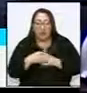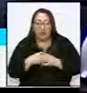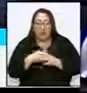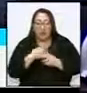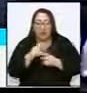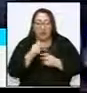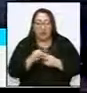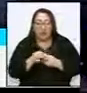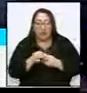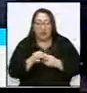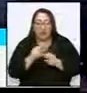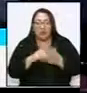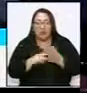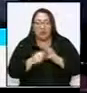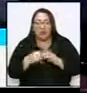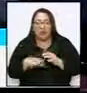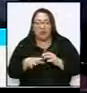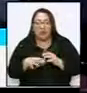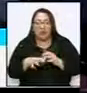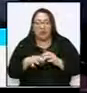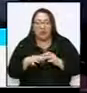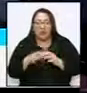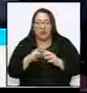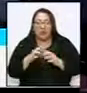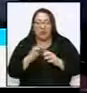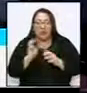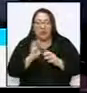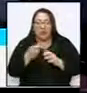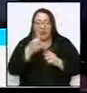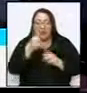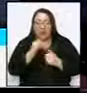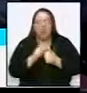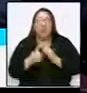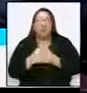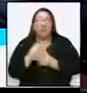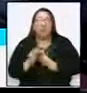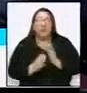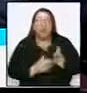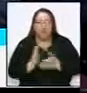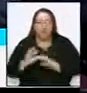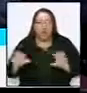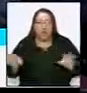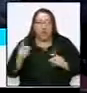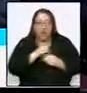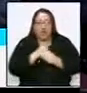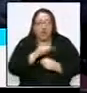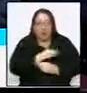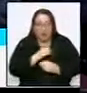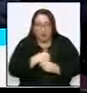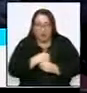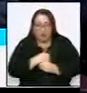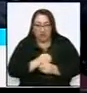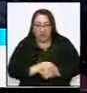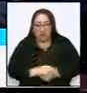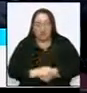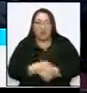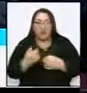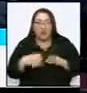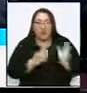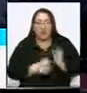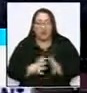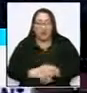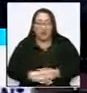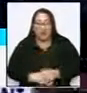ejercicio de esa autonomía y de esta división de poderes, el Ejecutivo ha